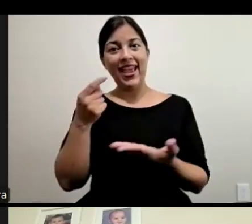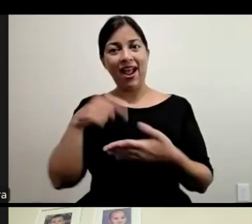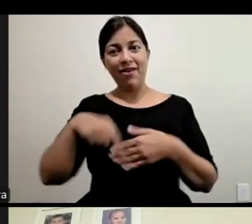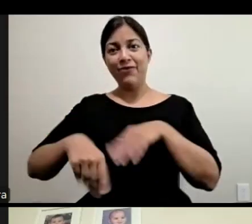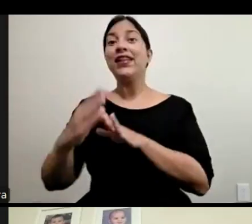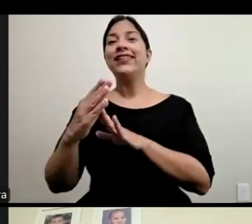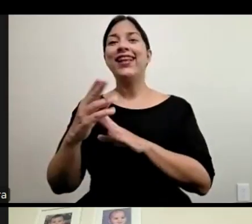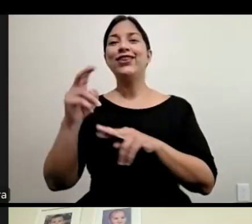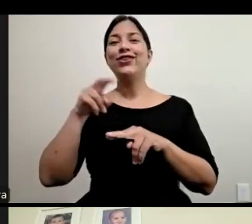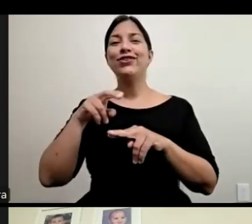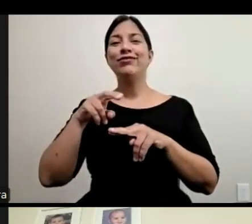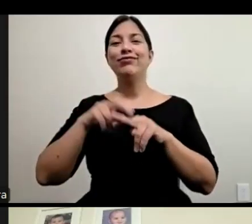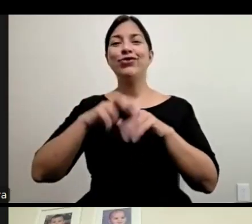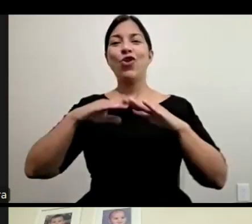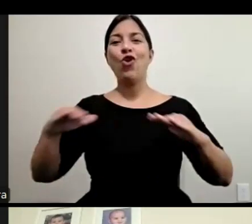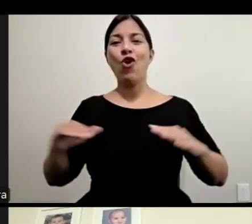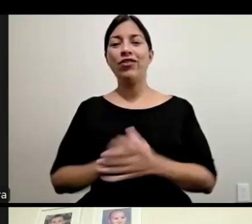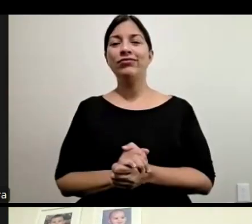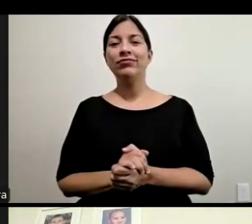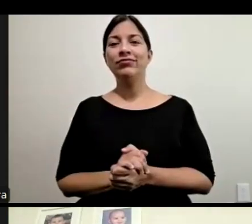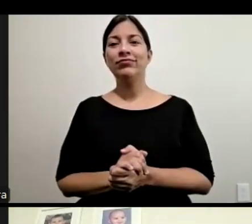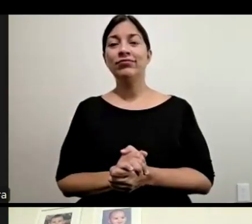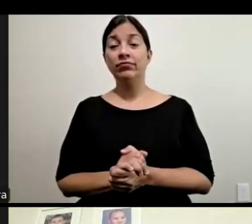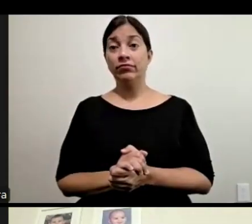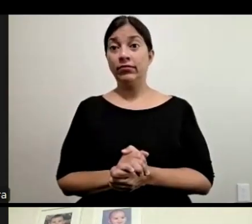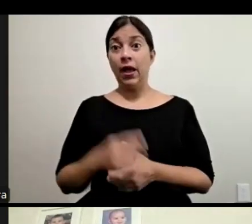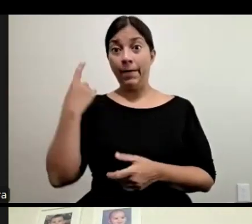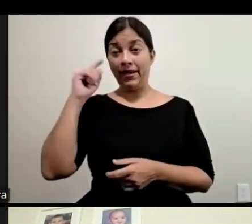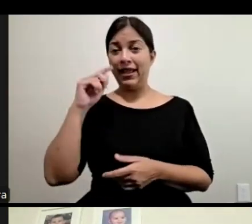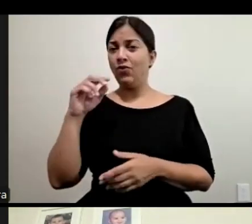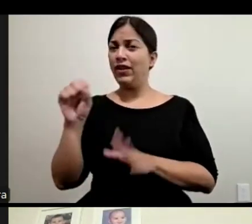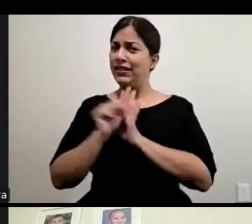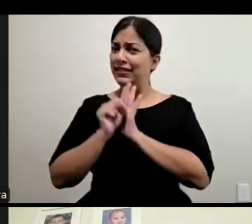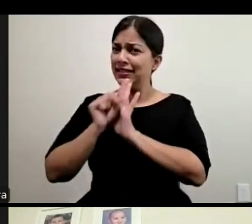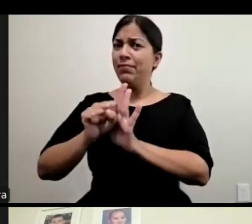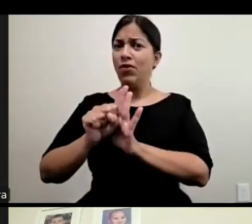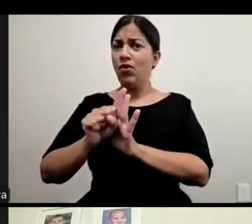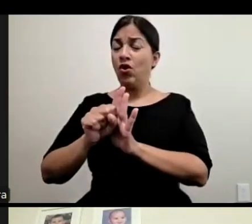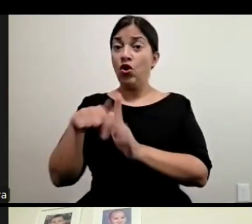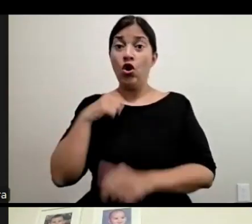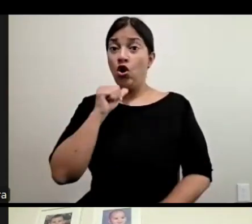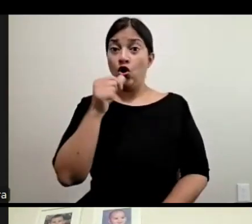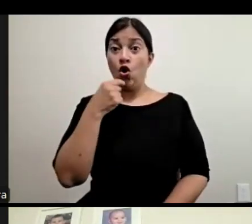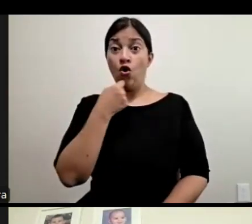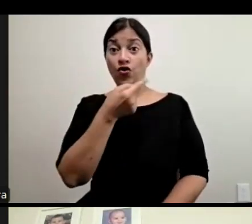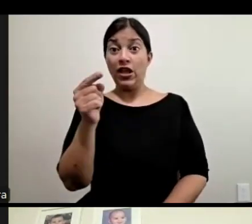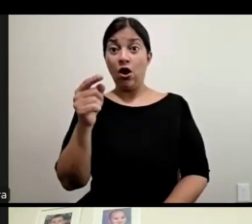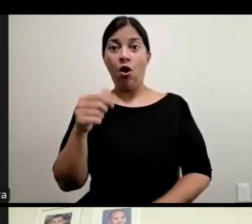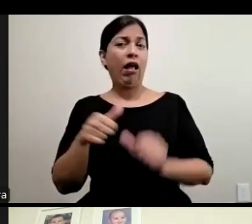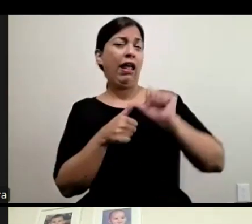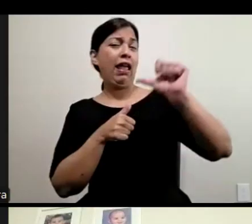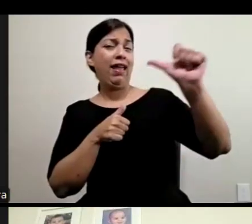Ok. Que todo hubiera una metáfora, ¿no? Una simbología de que no lo dijo al otro lado allá